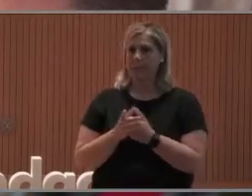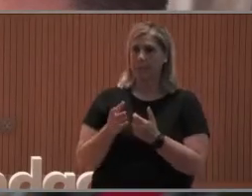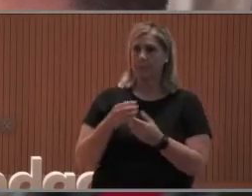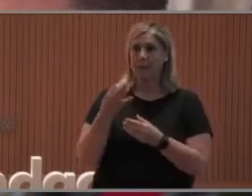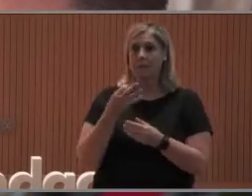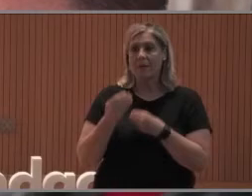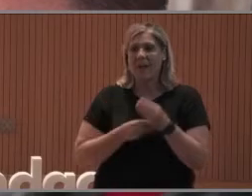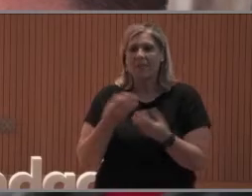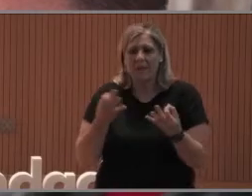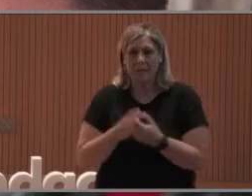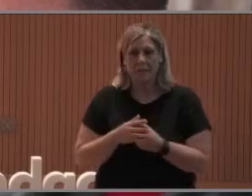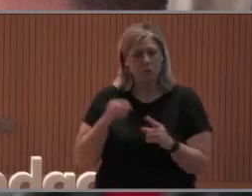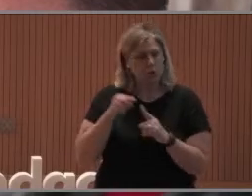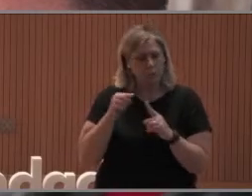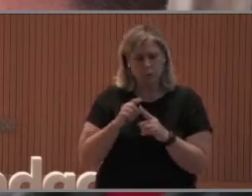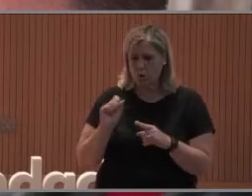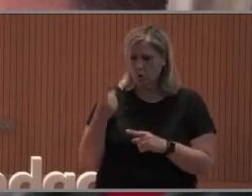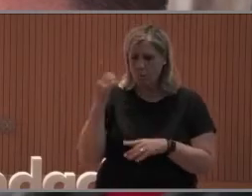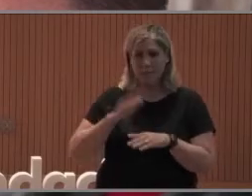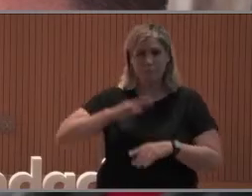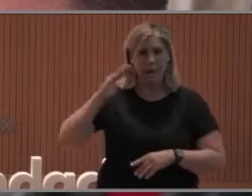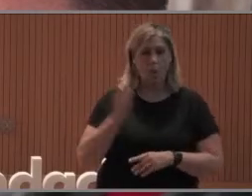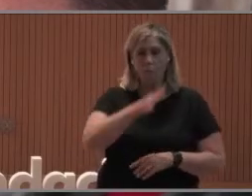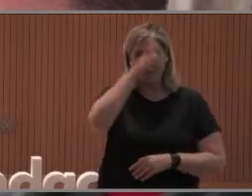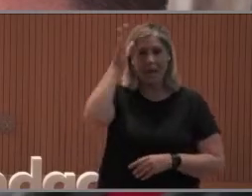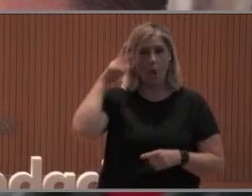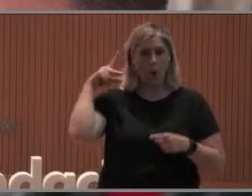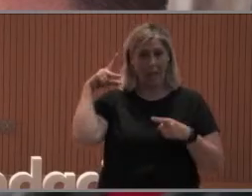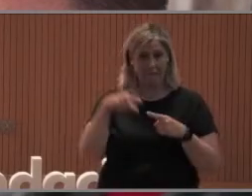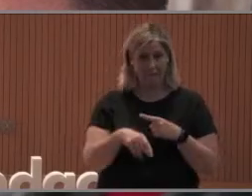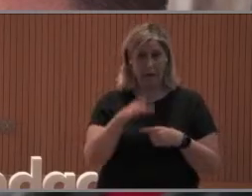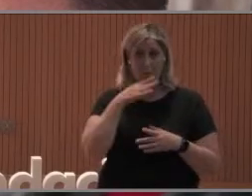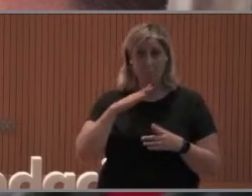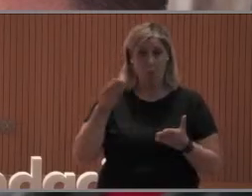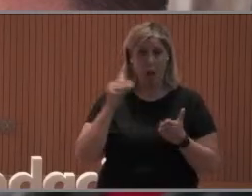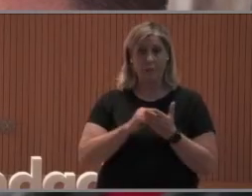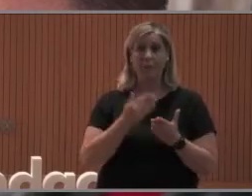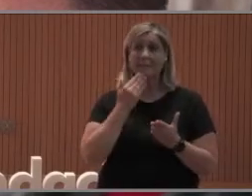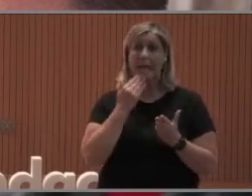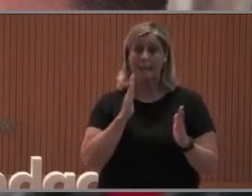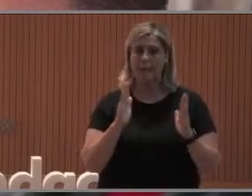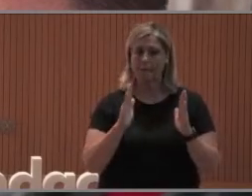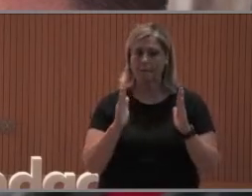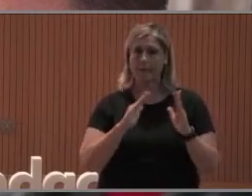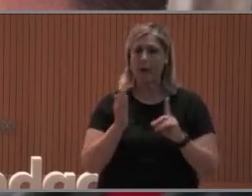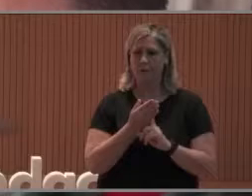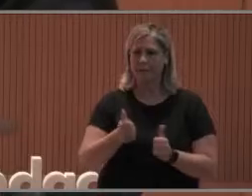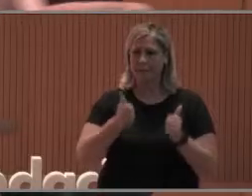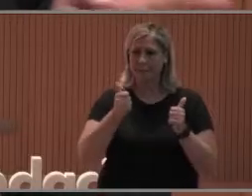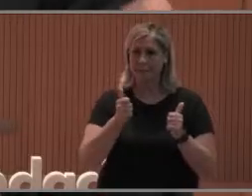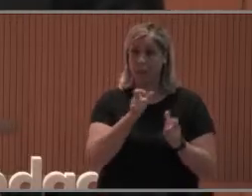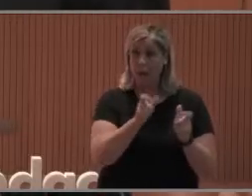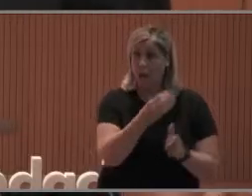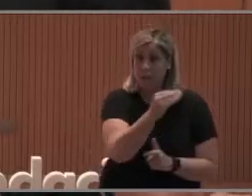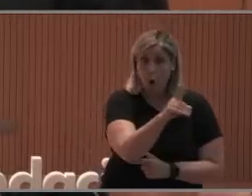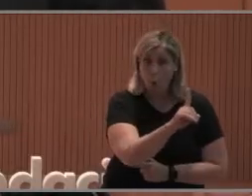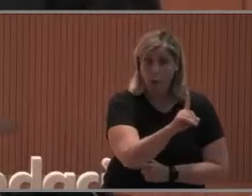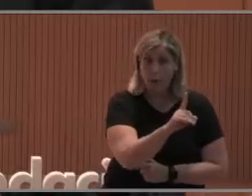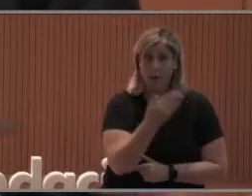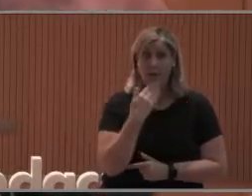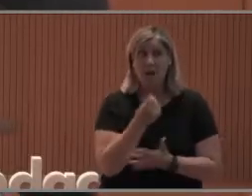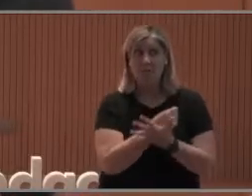que hacer fundamentalmente para evitar el golpe de calor, que además incide en una franja de edad que es gente joven,